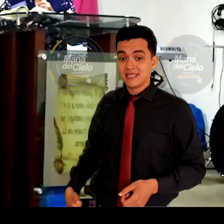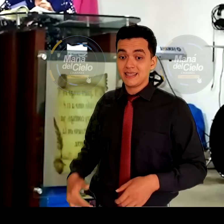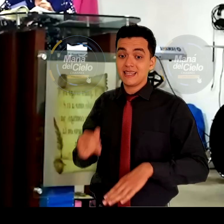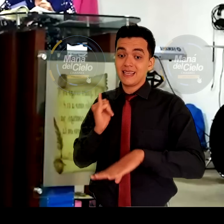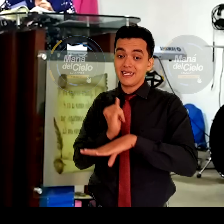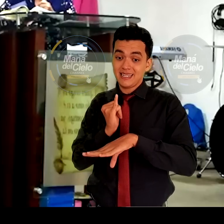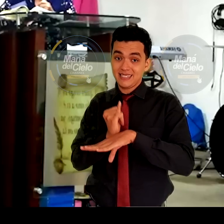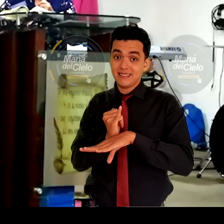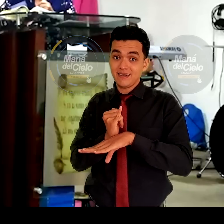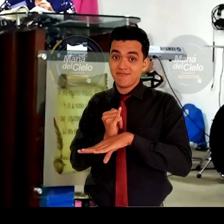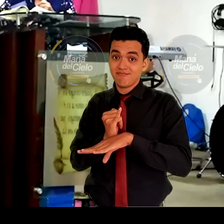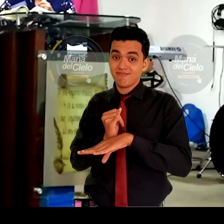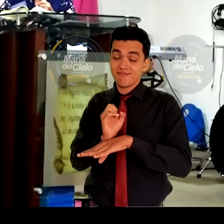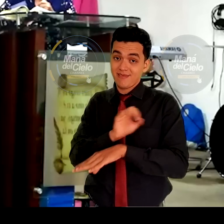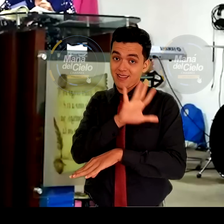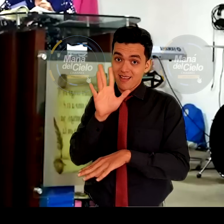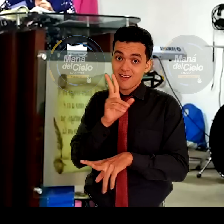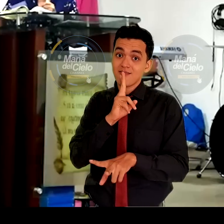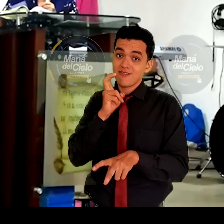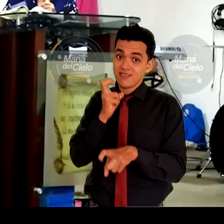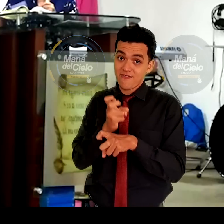estamos...